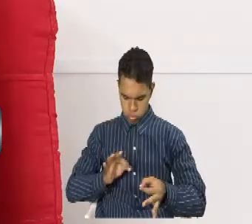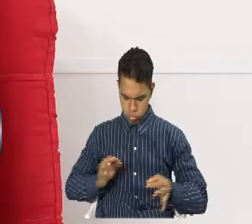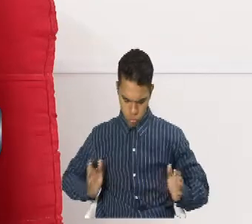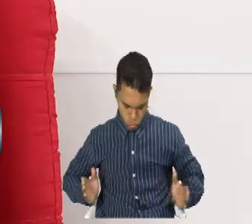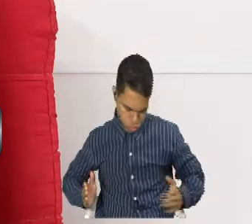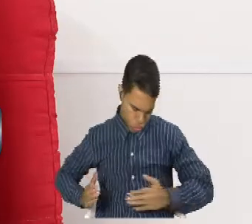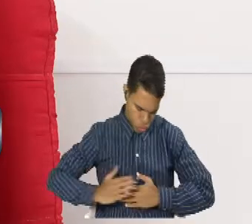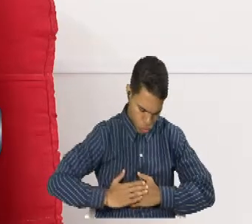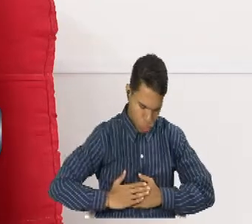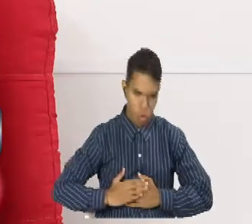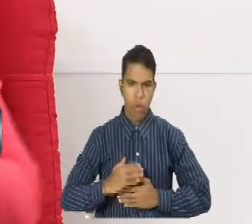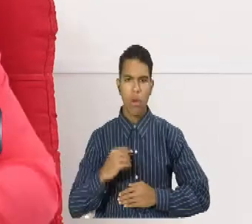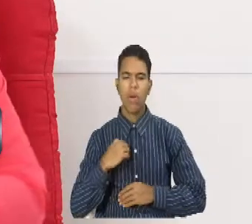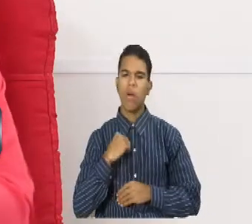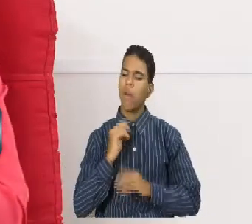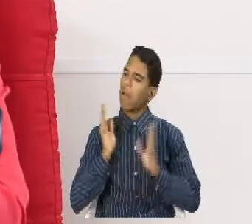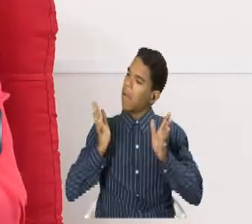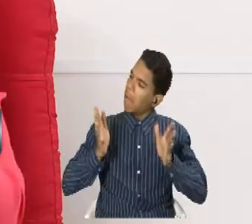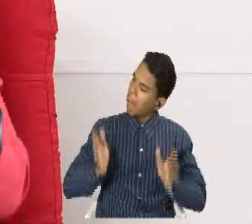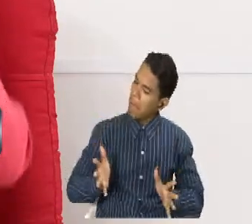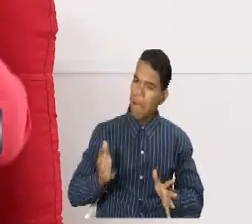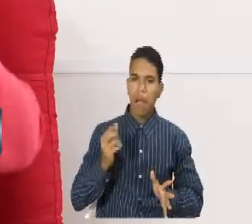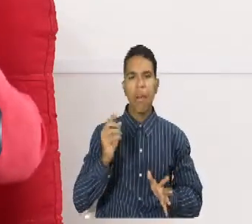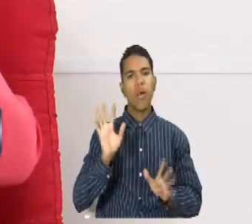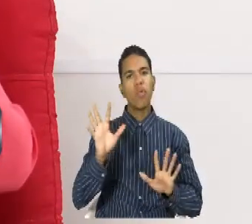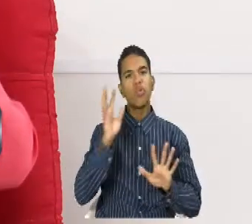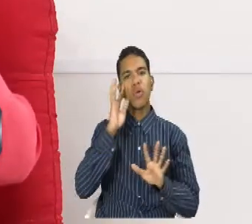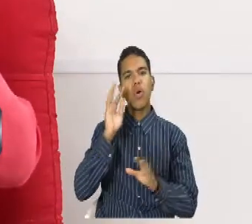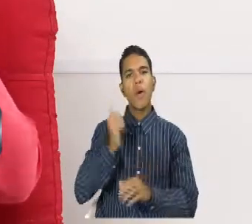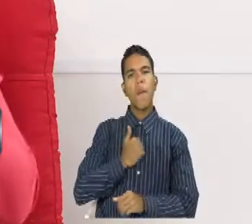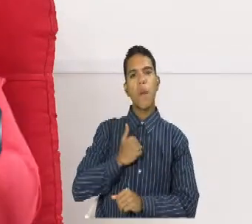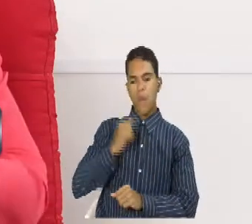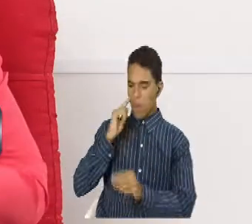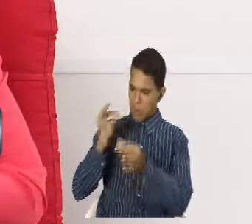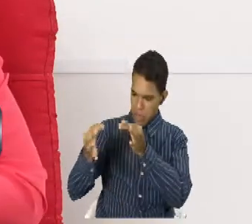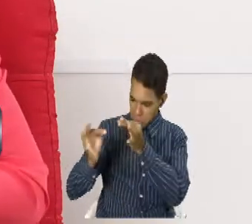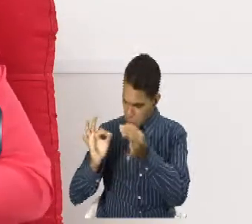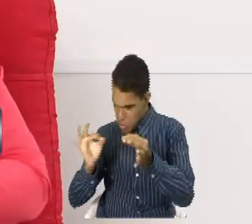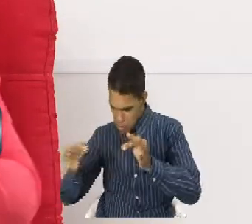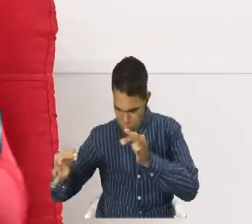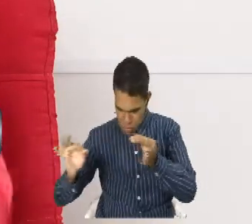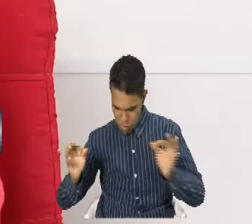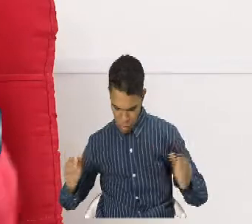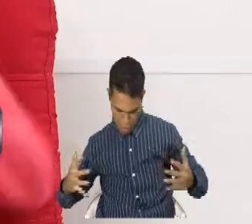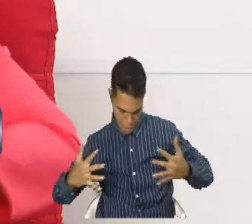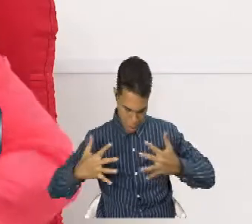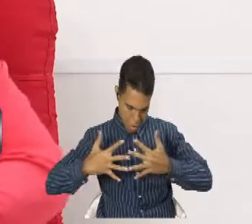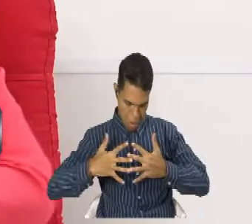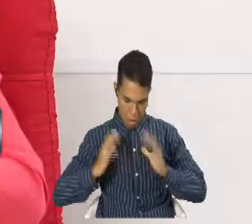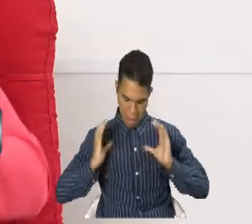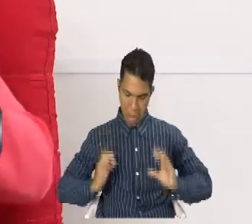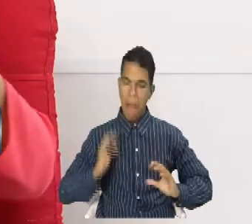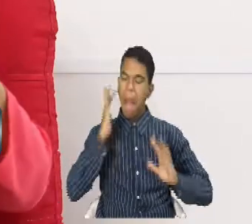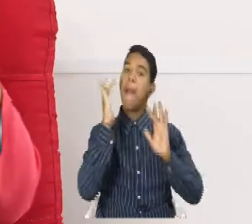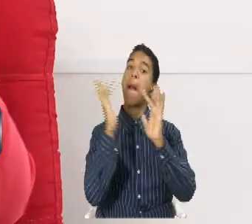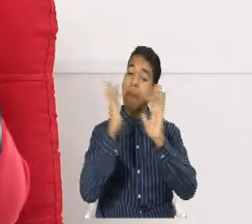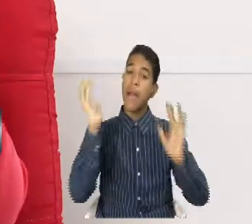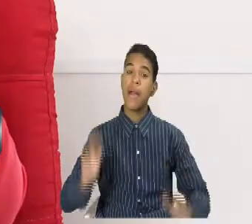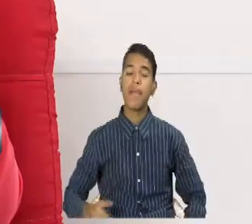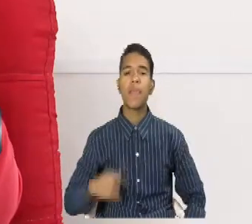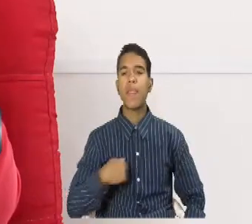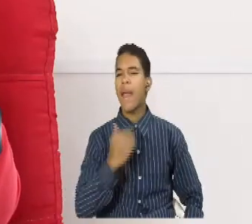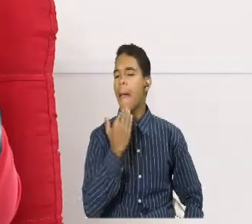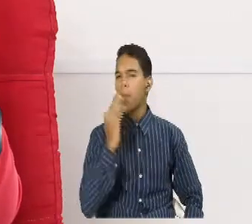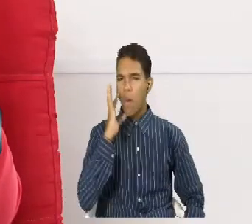queda mucho más pequeñita. Perfecto. ¿Sí? Aparte de eso, las gorditas pueden usar faja, si es una faja como esta,